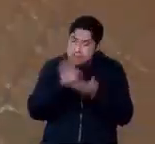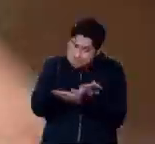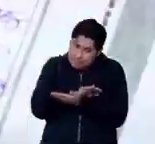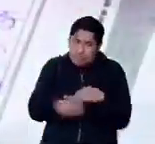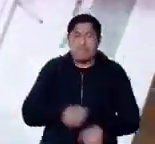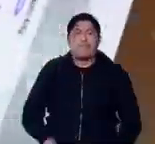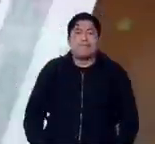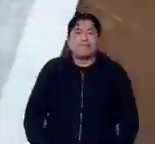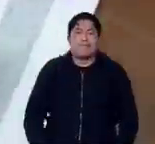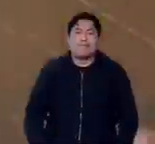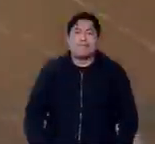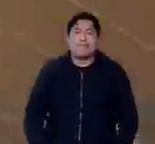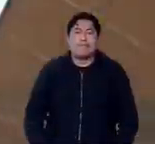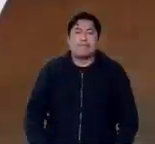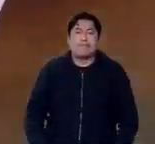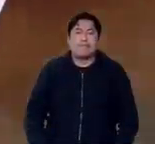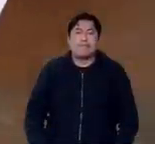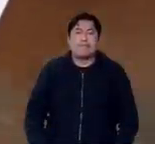en el reverso.